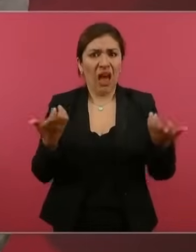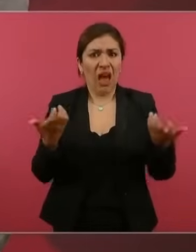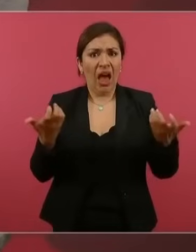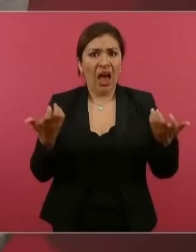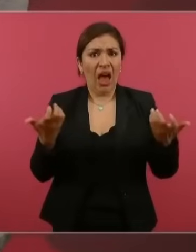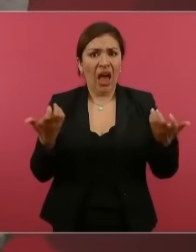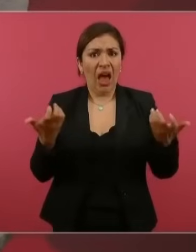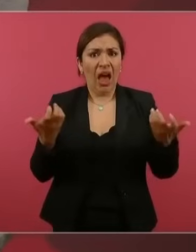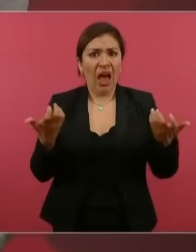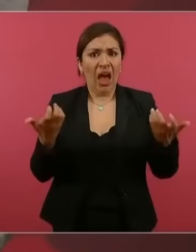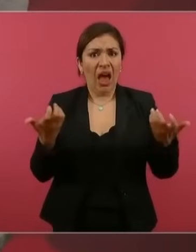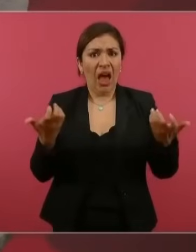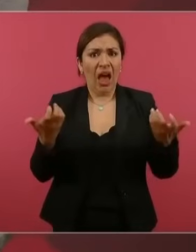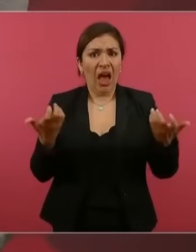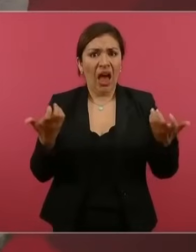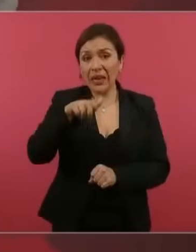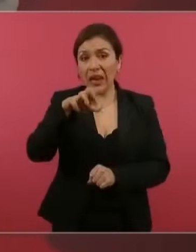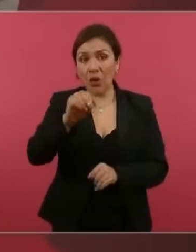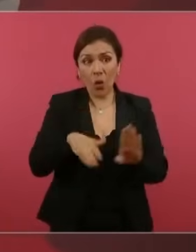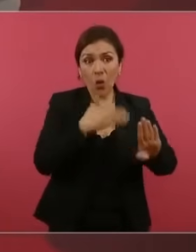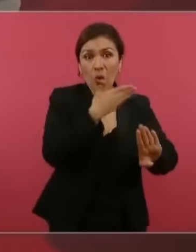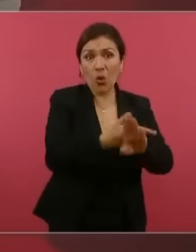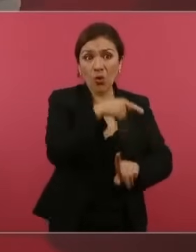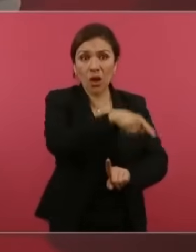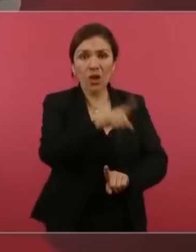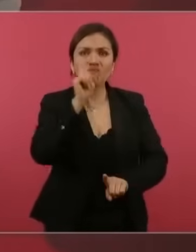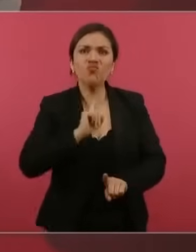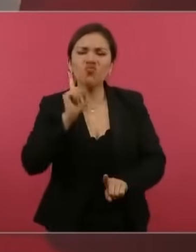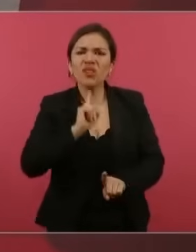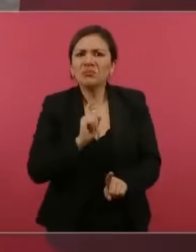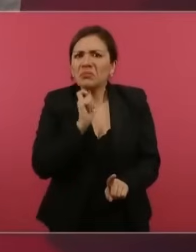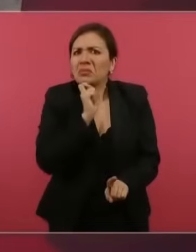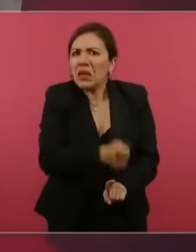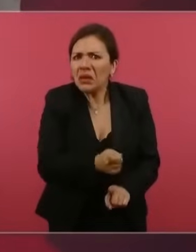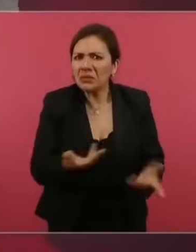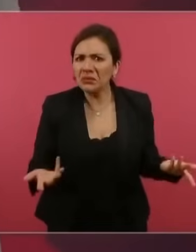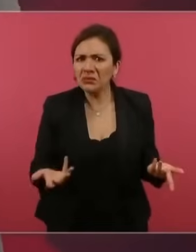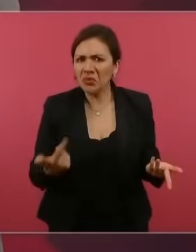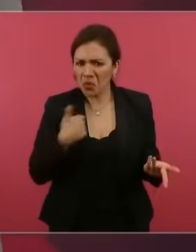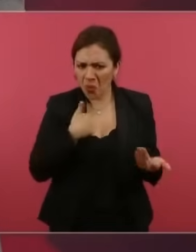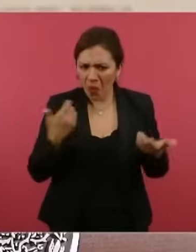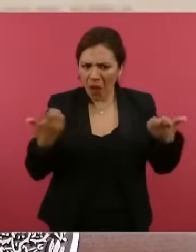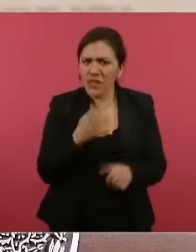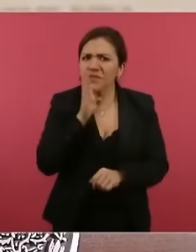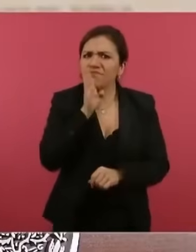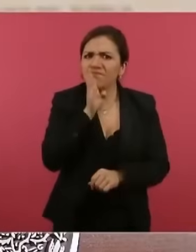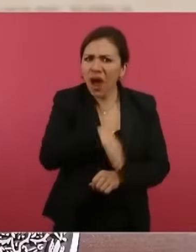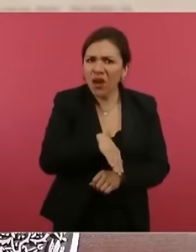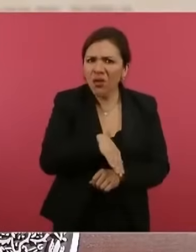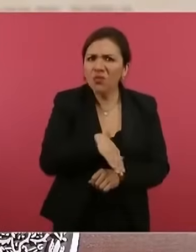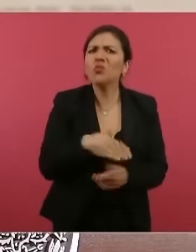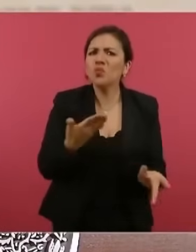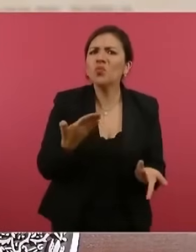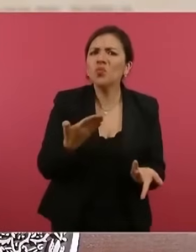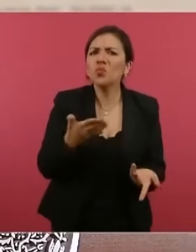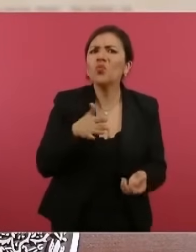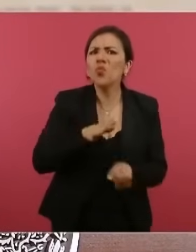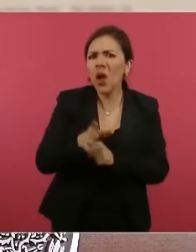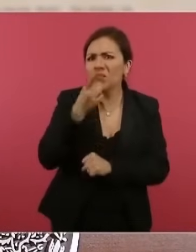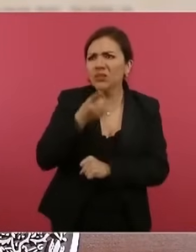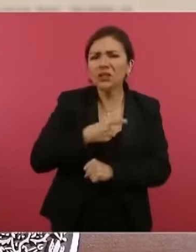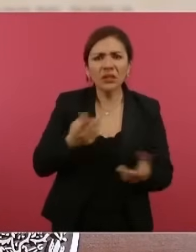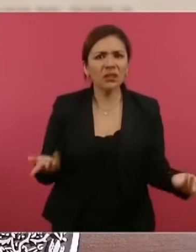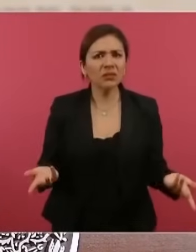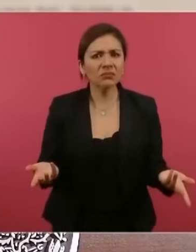la violencia política de género que cometí en contra de la señora?